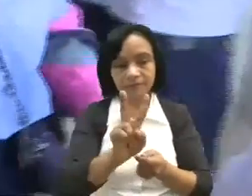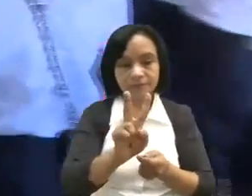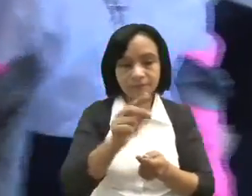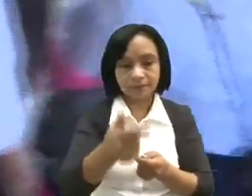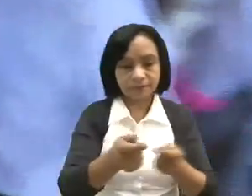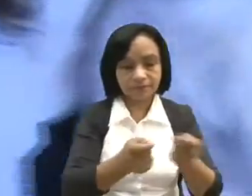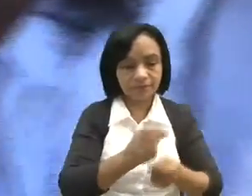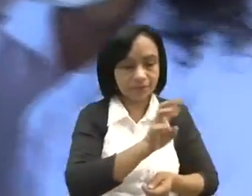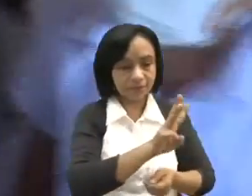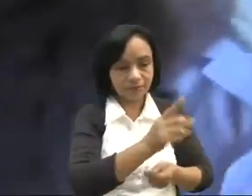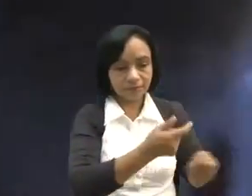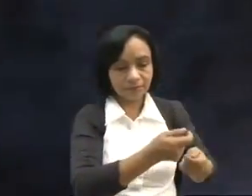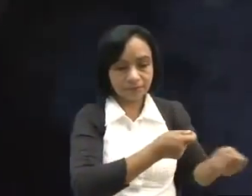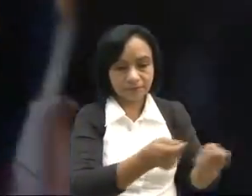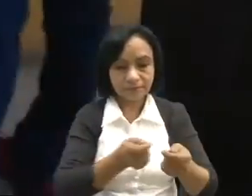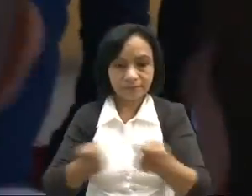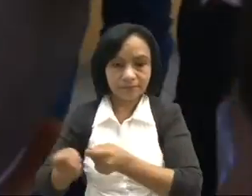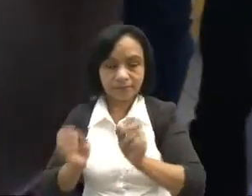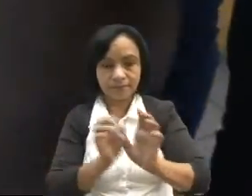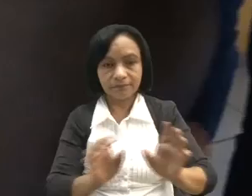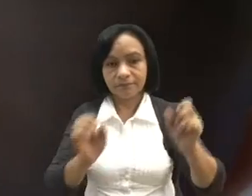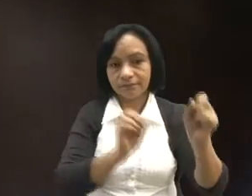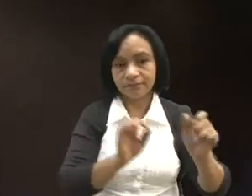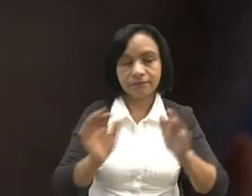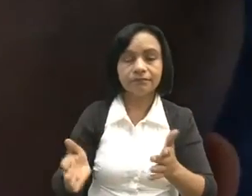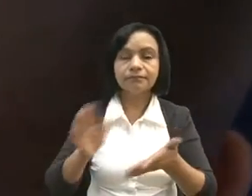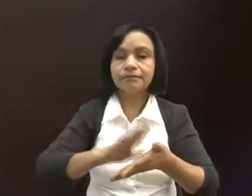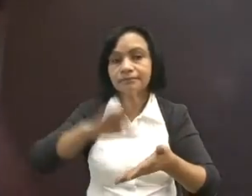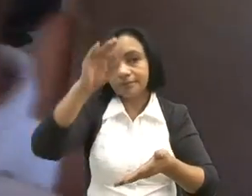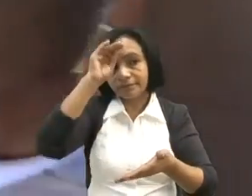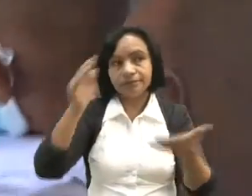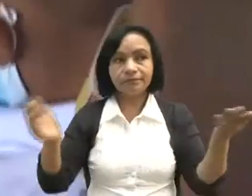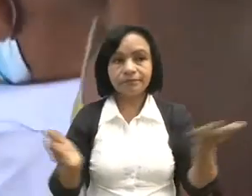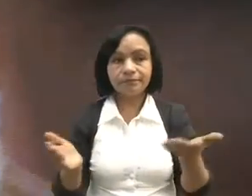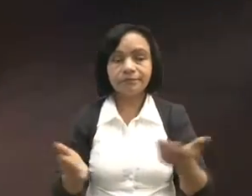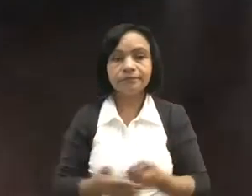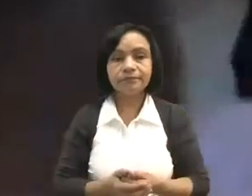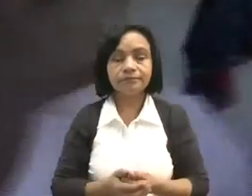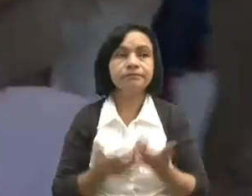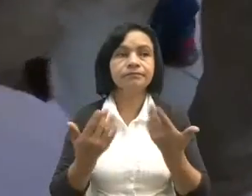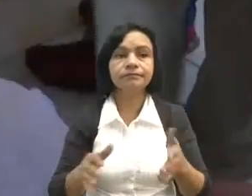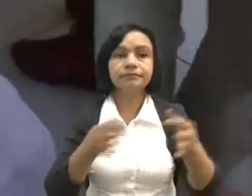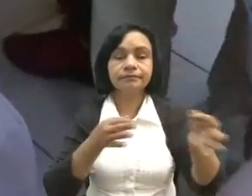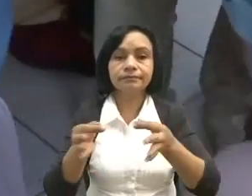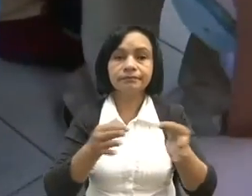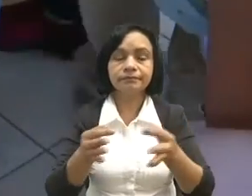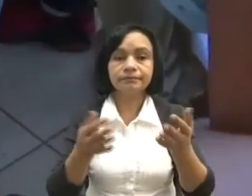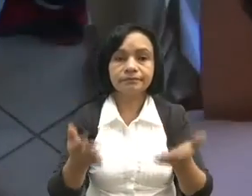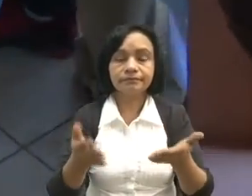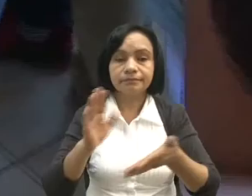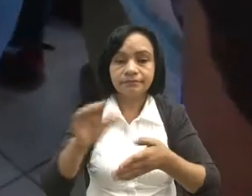dos, tres grados simultáneamente con niños y niñas para sus aprendizajes. Entonces, hemos hecho mucho énfasis en